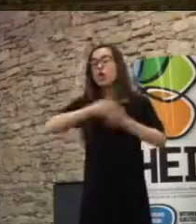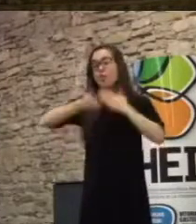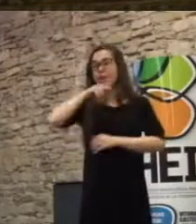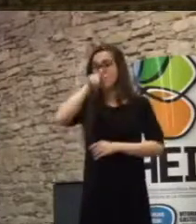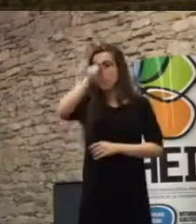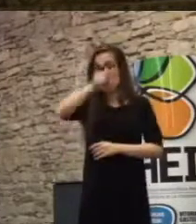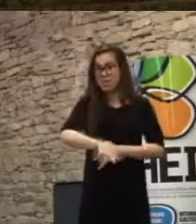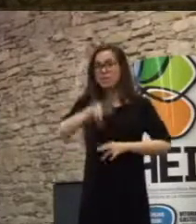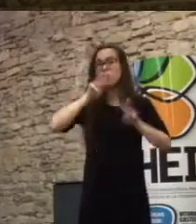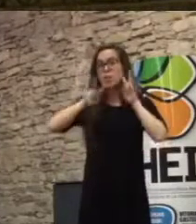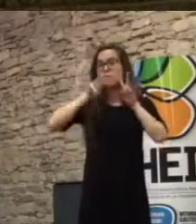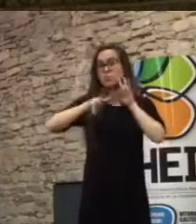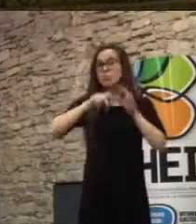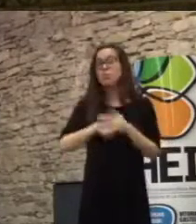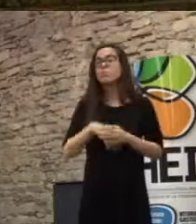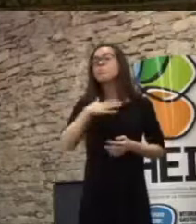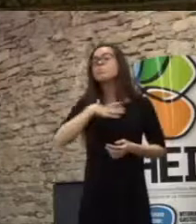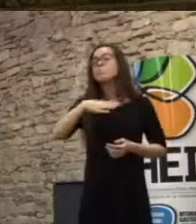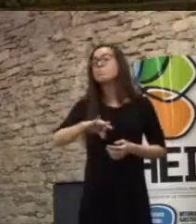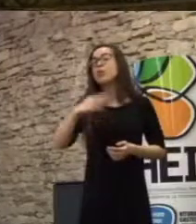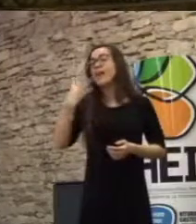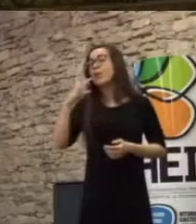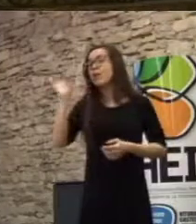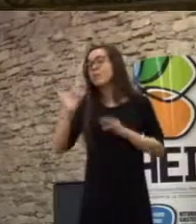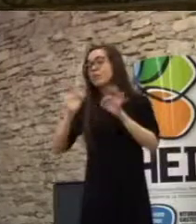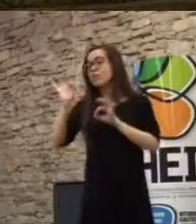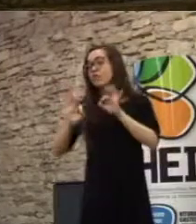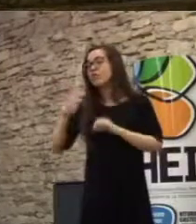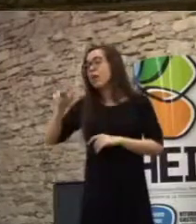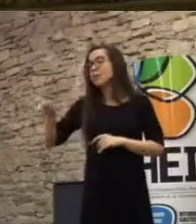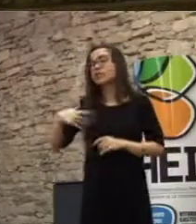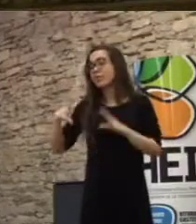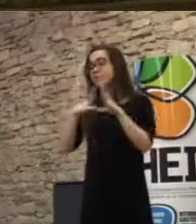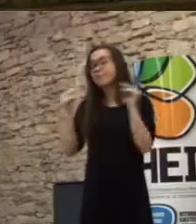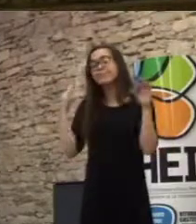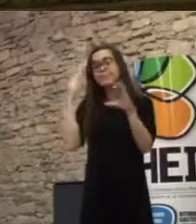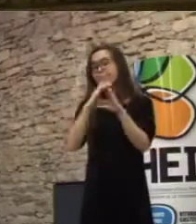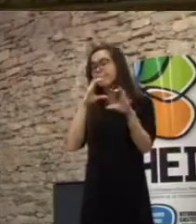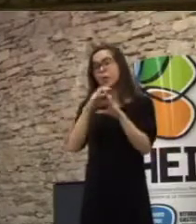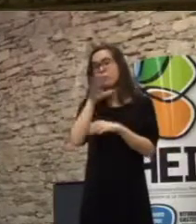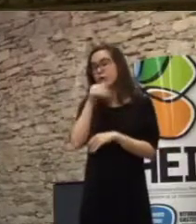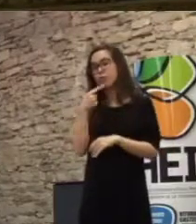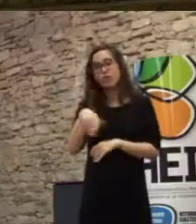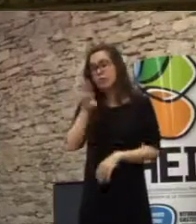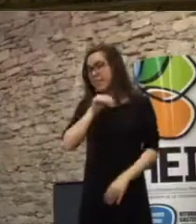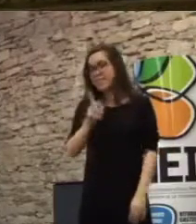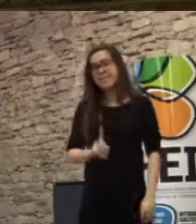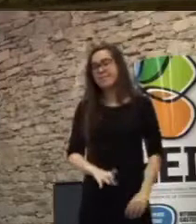te puedes perder al 40% de la gente porque créeme no te van a entender